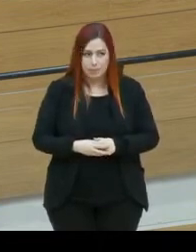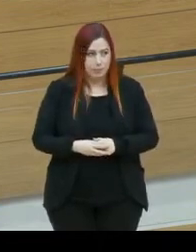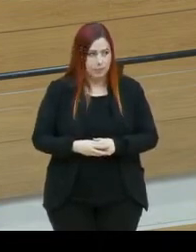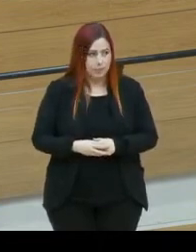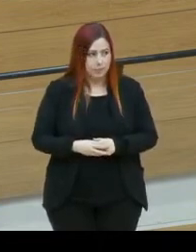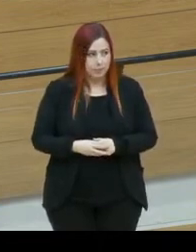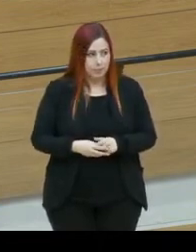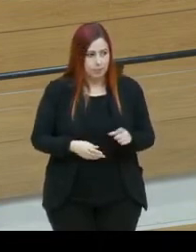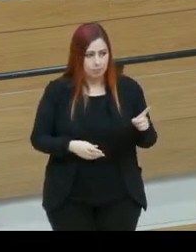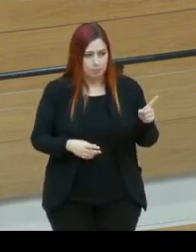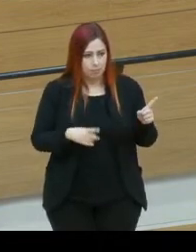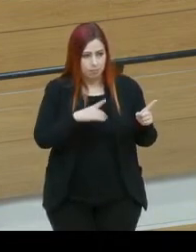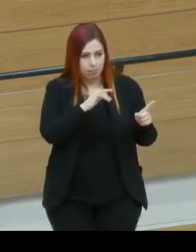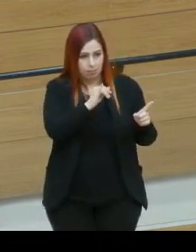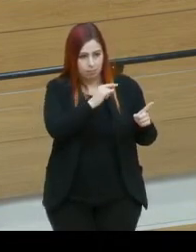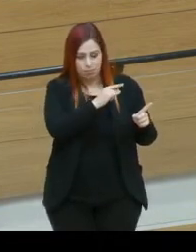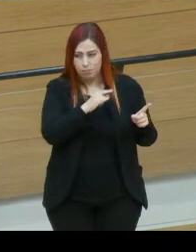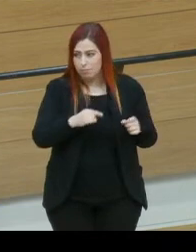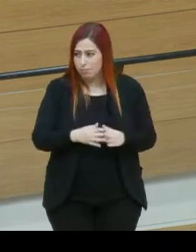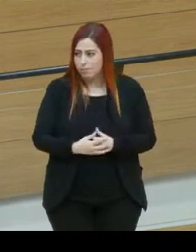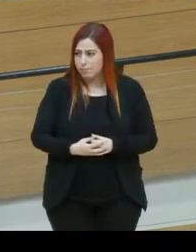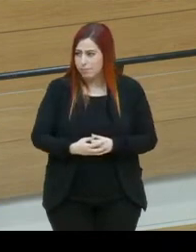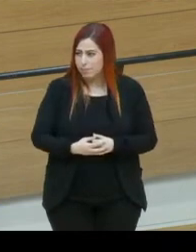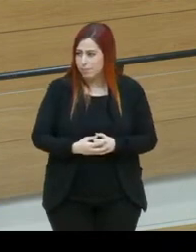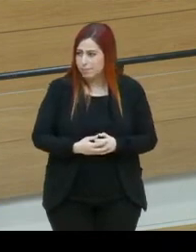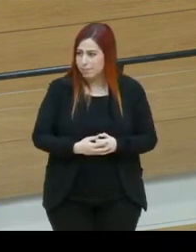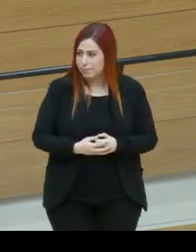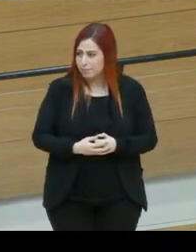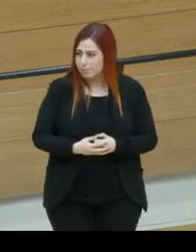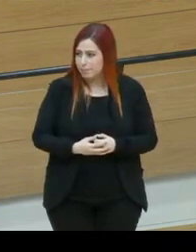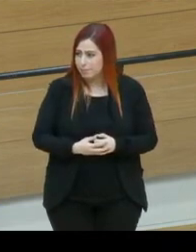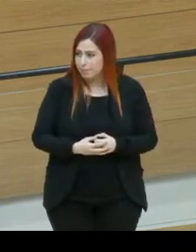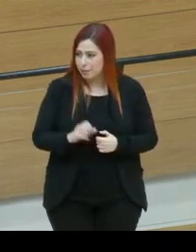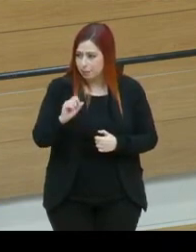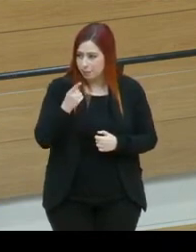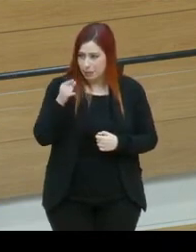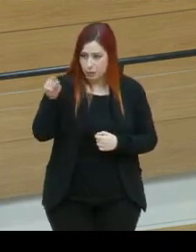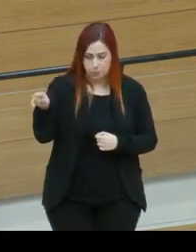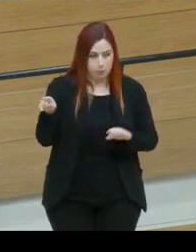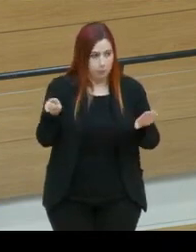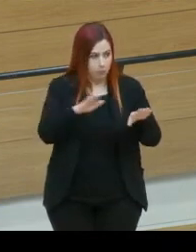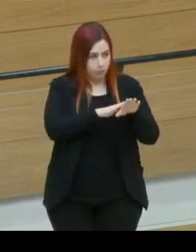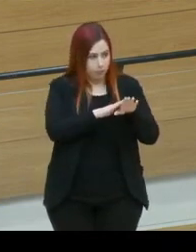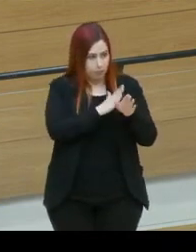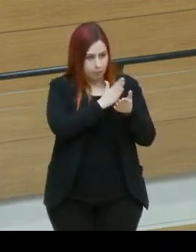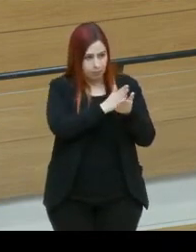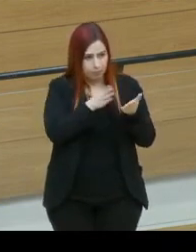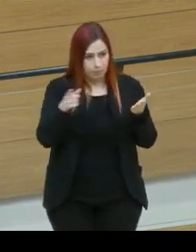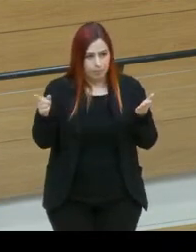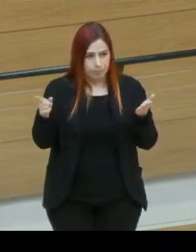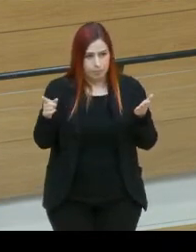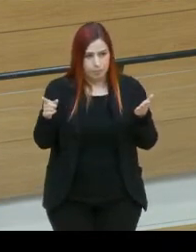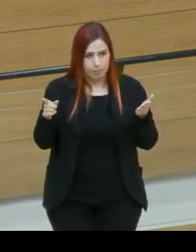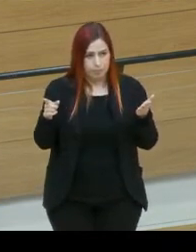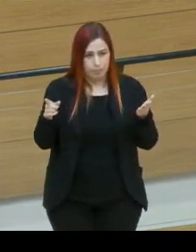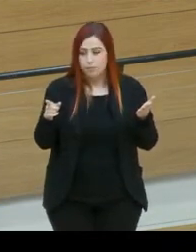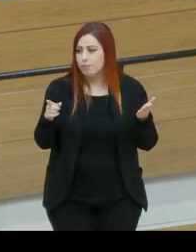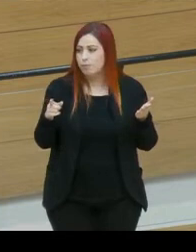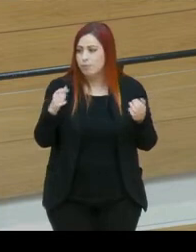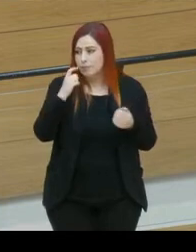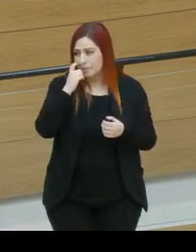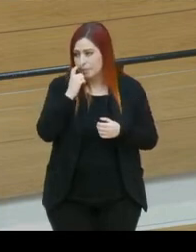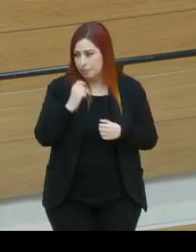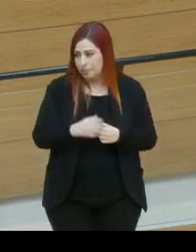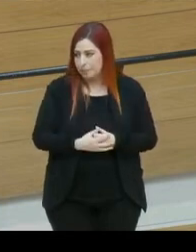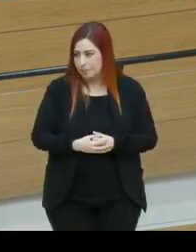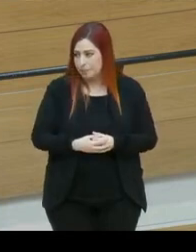Ah, sí, perfecto. Otra pregunta. Perdón, sí.